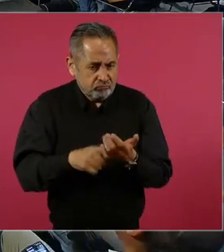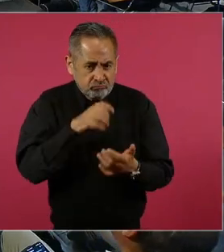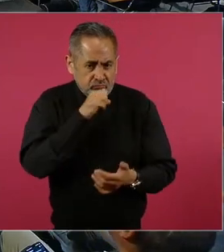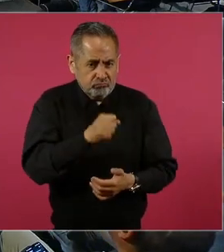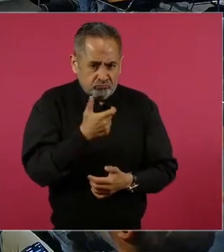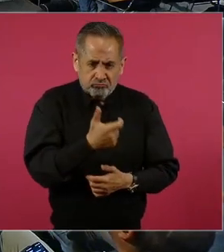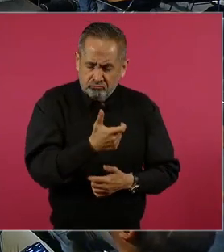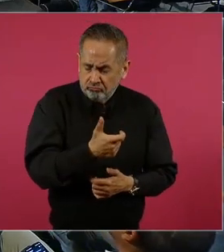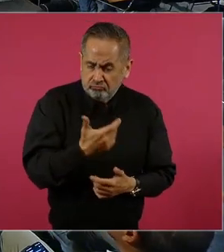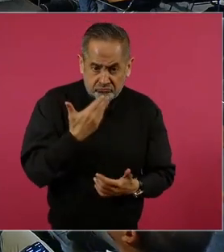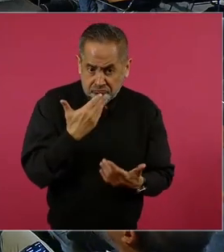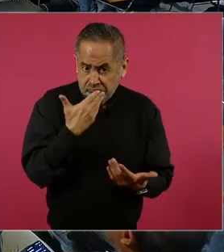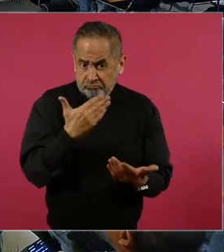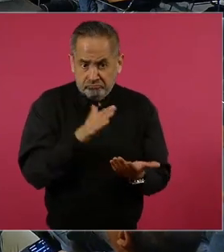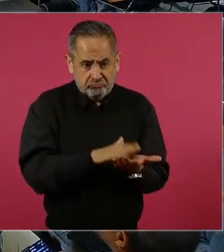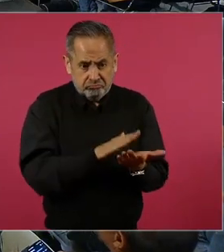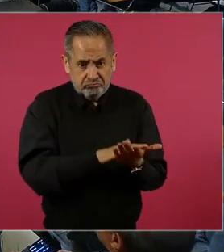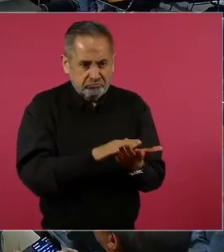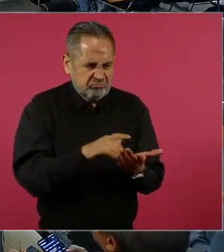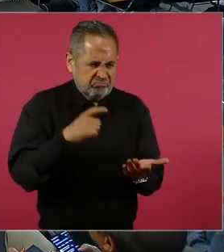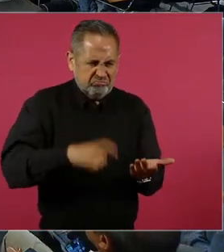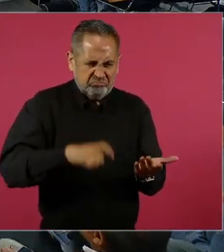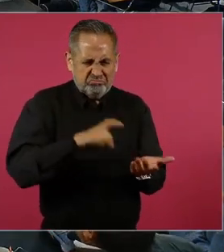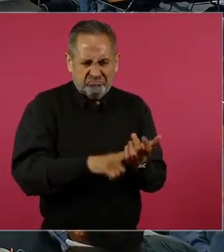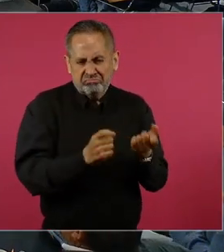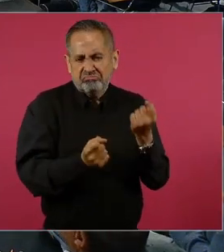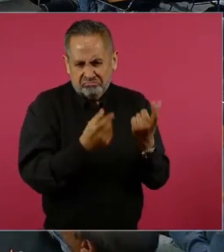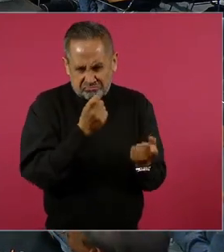un patrimonio, se enriquecieron,